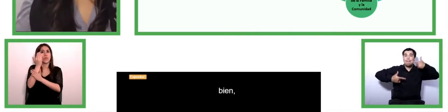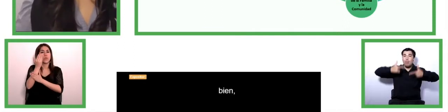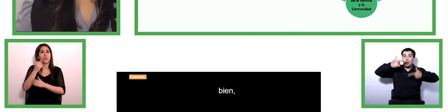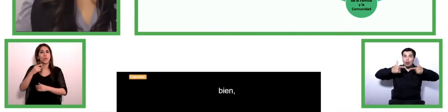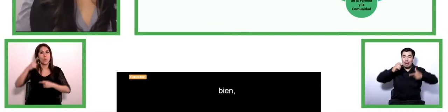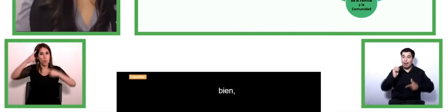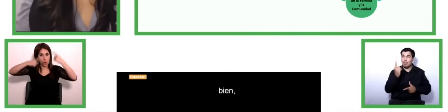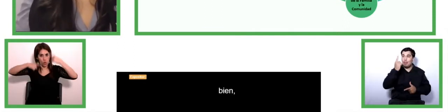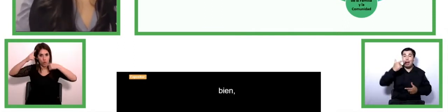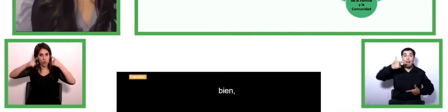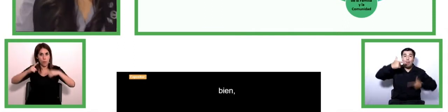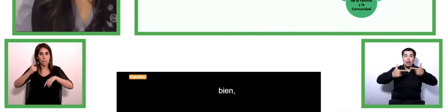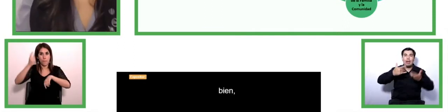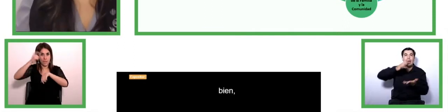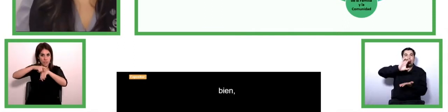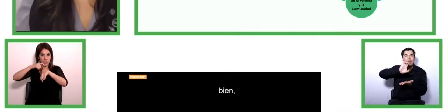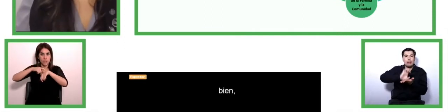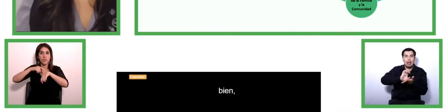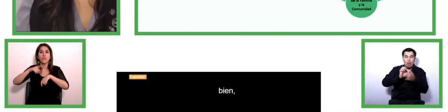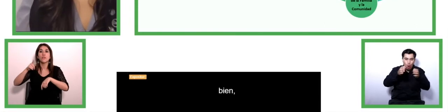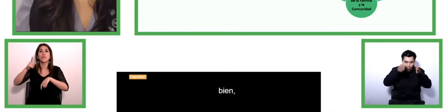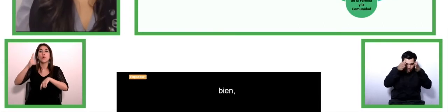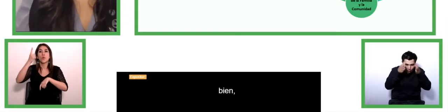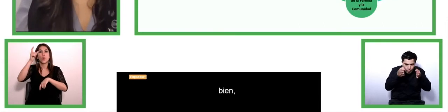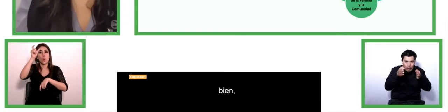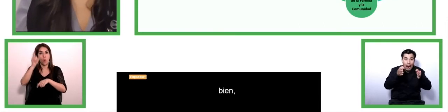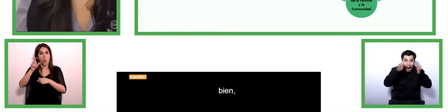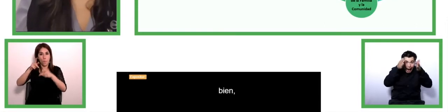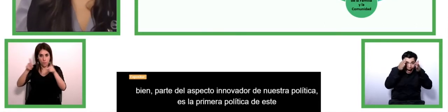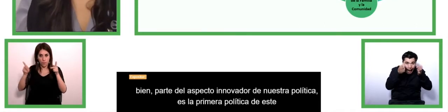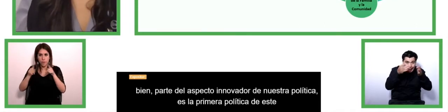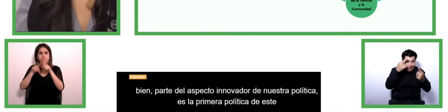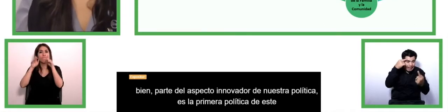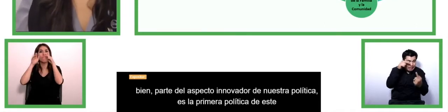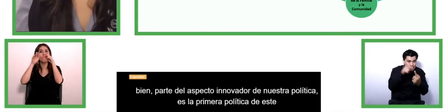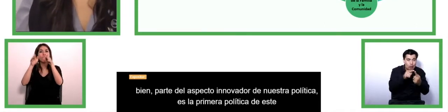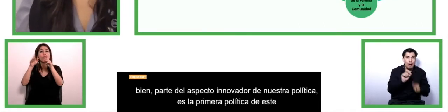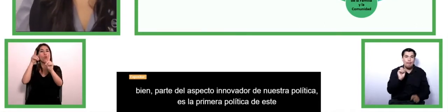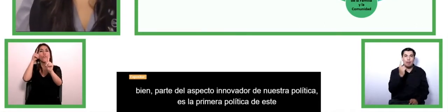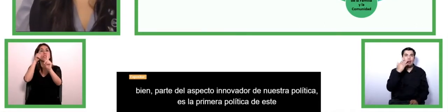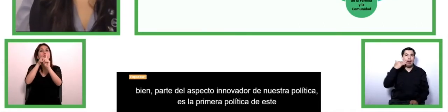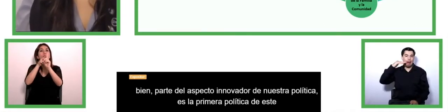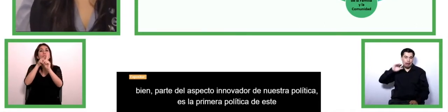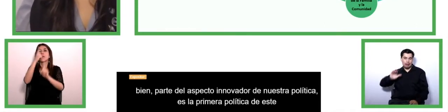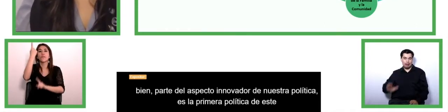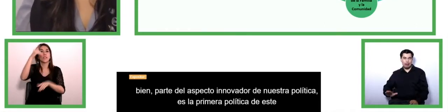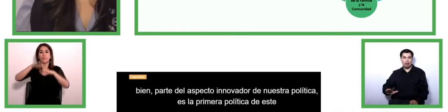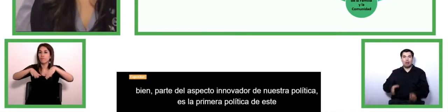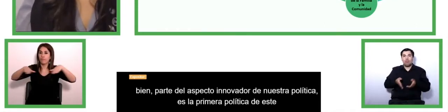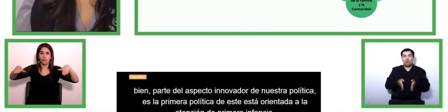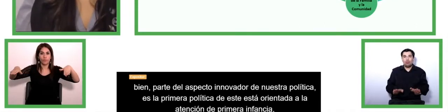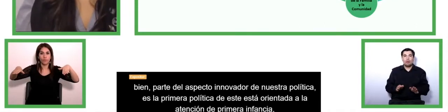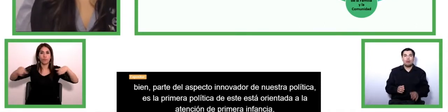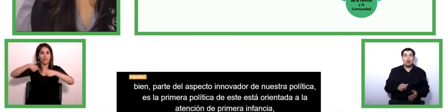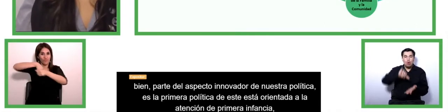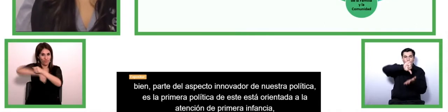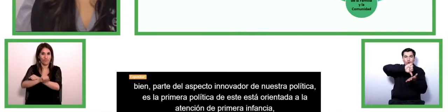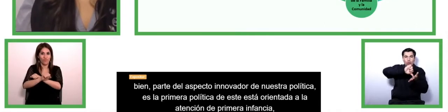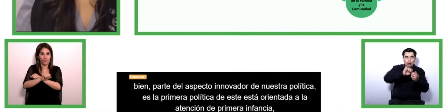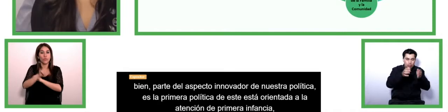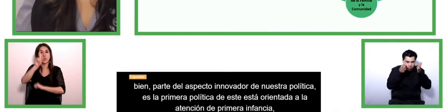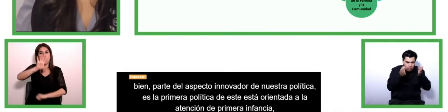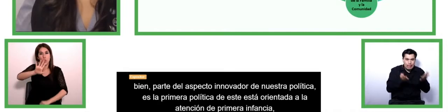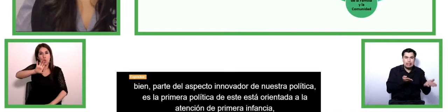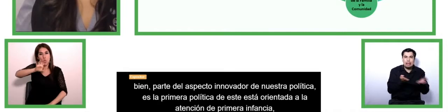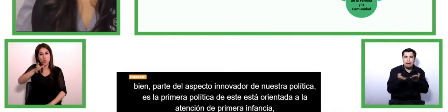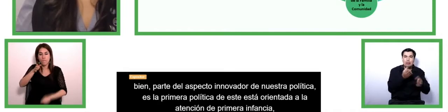es que es la primera política de Estado orientada a la atención a la primera infancia. Los centros brindan servicios